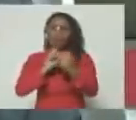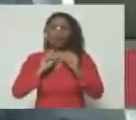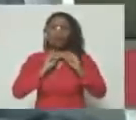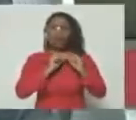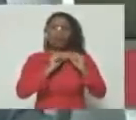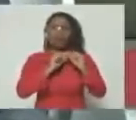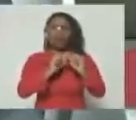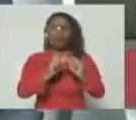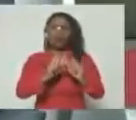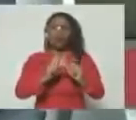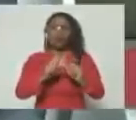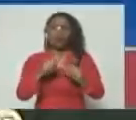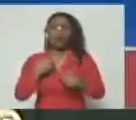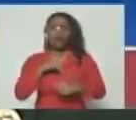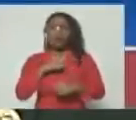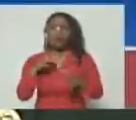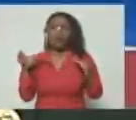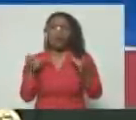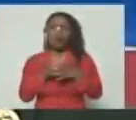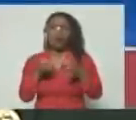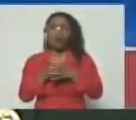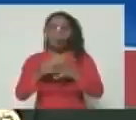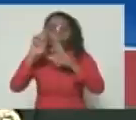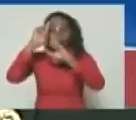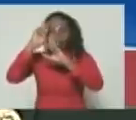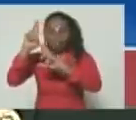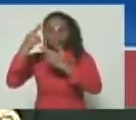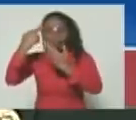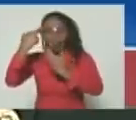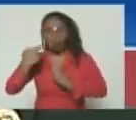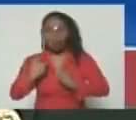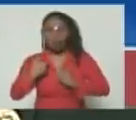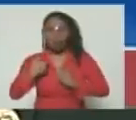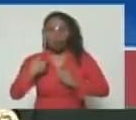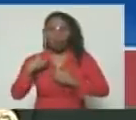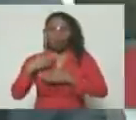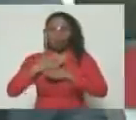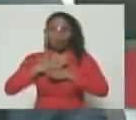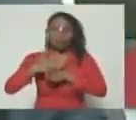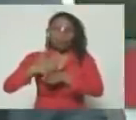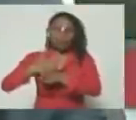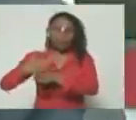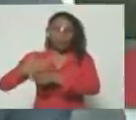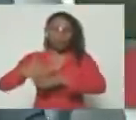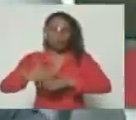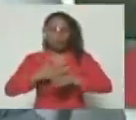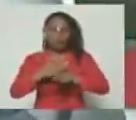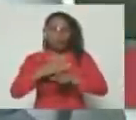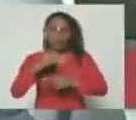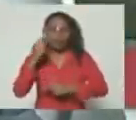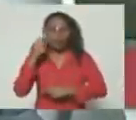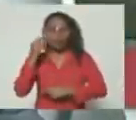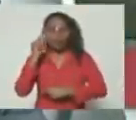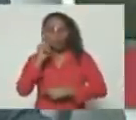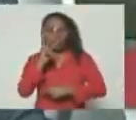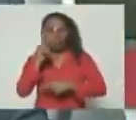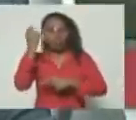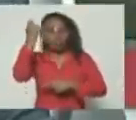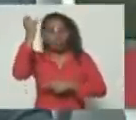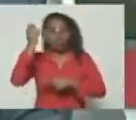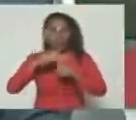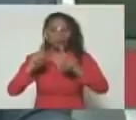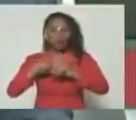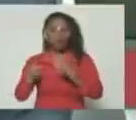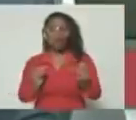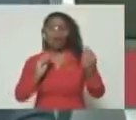Nuestras condiciones de respetarnos, de tolerarnos y de intercambiar puntos de vista para la construcción de